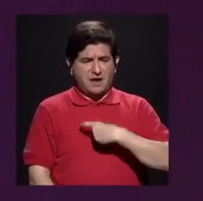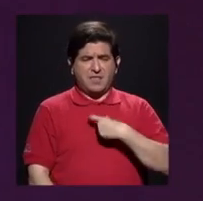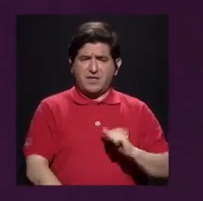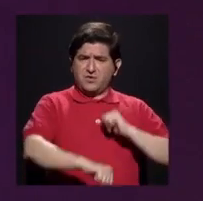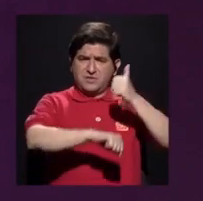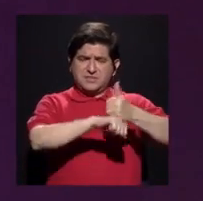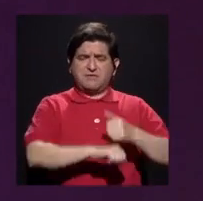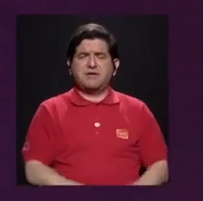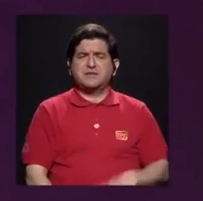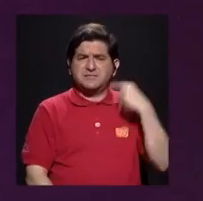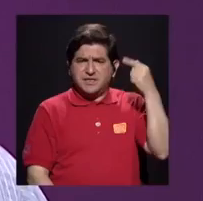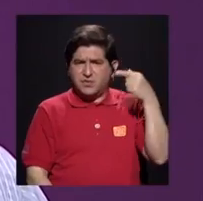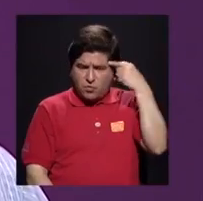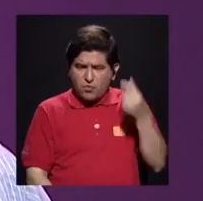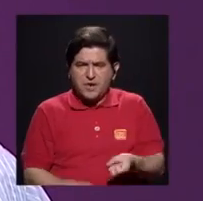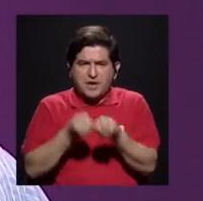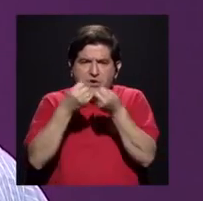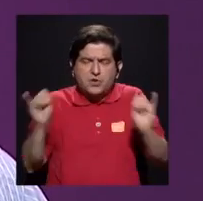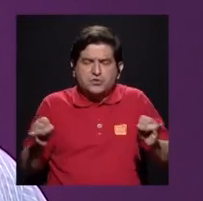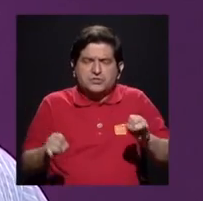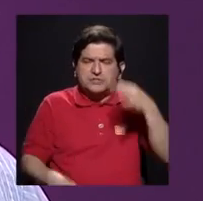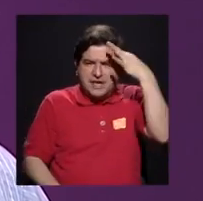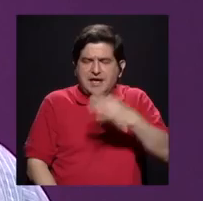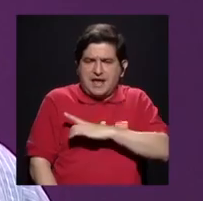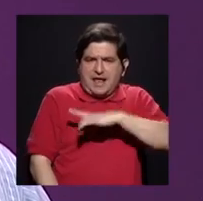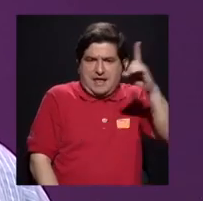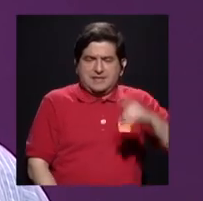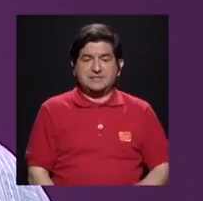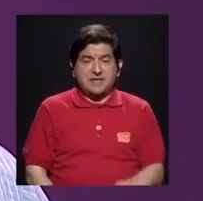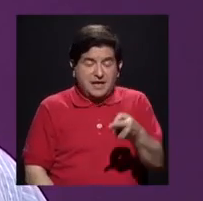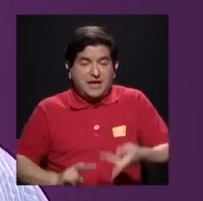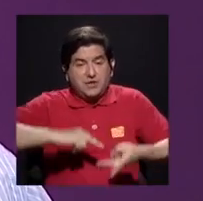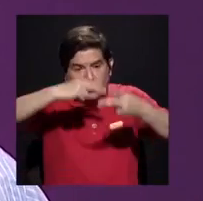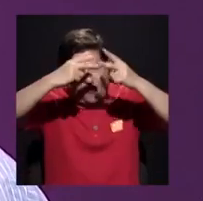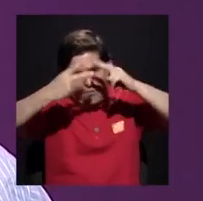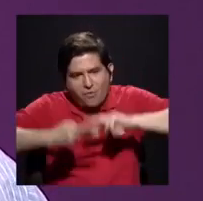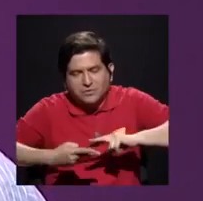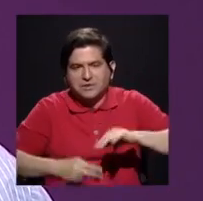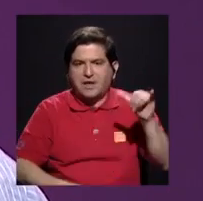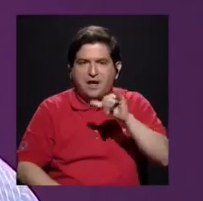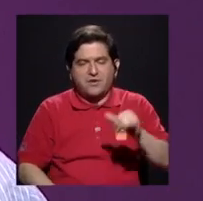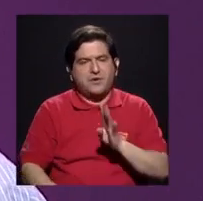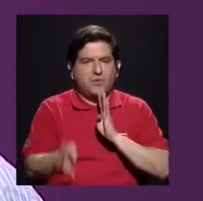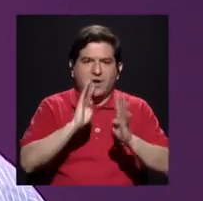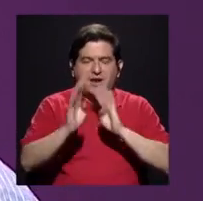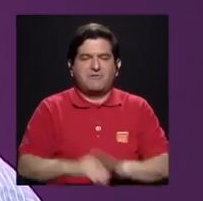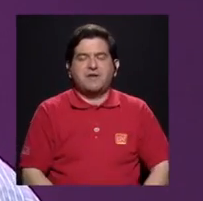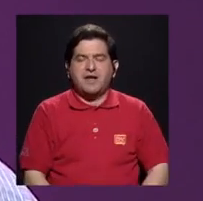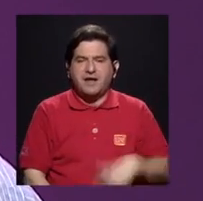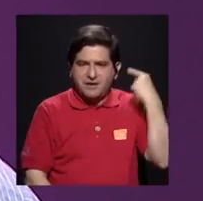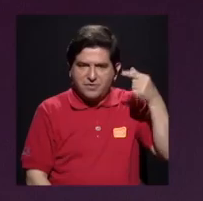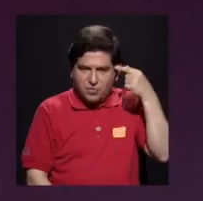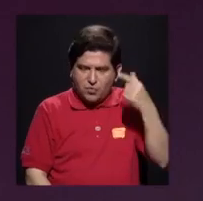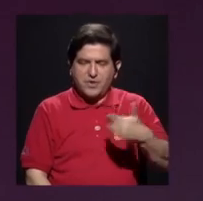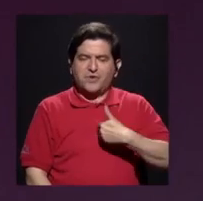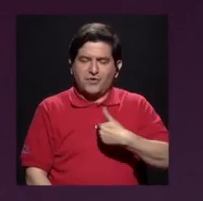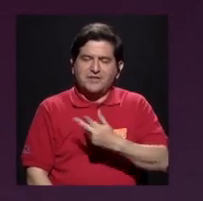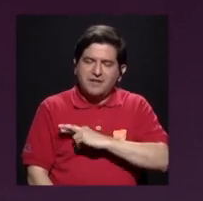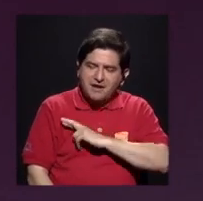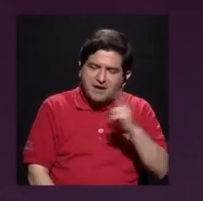instaurar un estado ateo que es tan un es un contrasentido tanto como el que se hable de un estado confesional